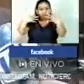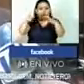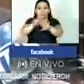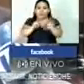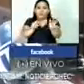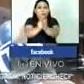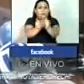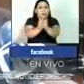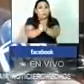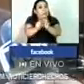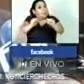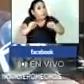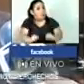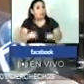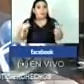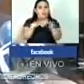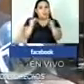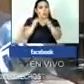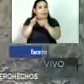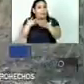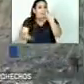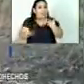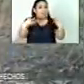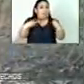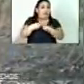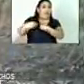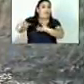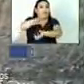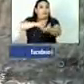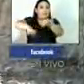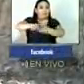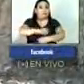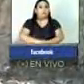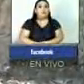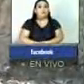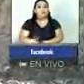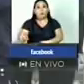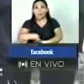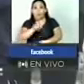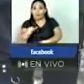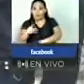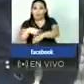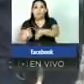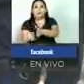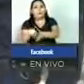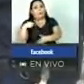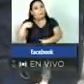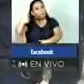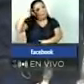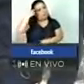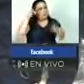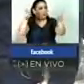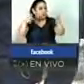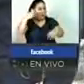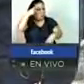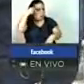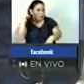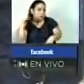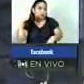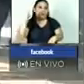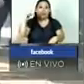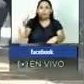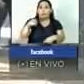problema es que puede llevar también a una convulsión social. Otros señalan que hay interés político y electoral, además